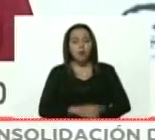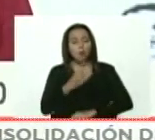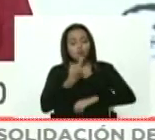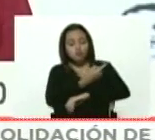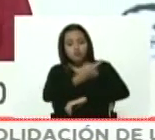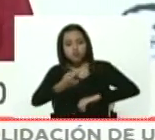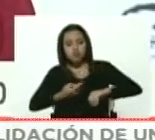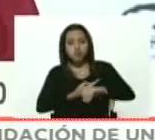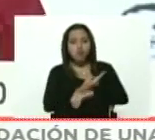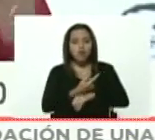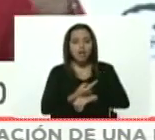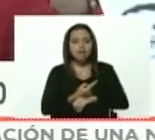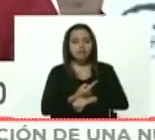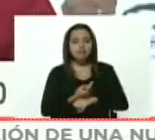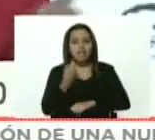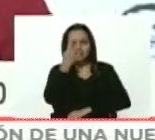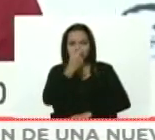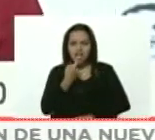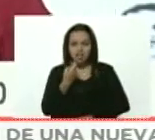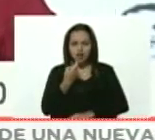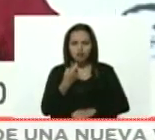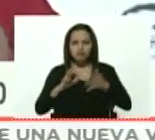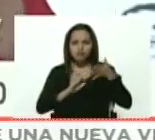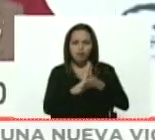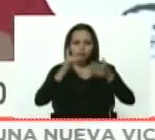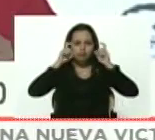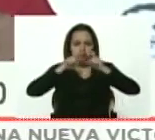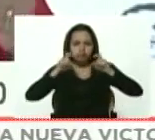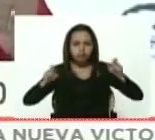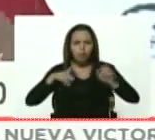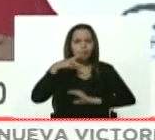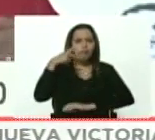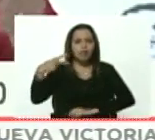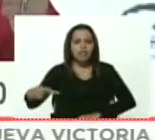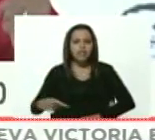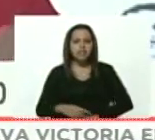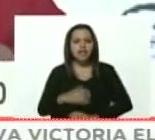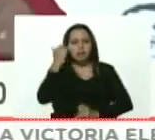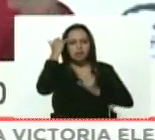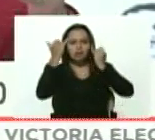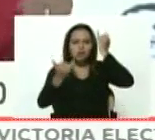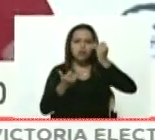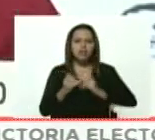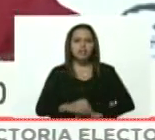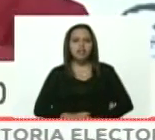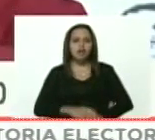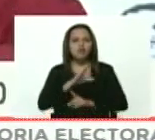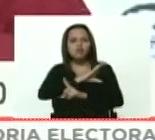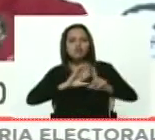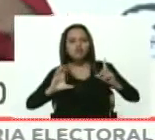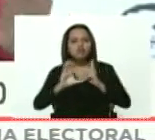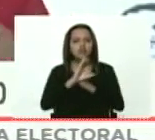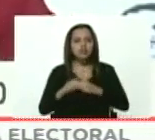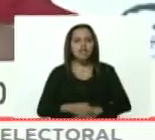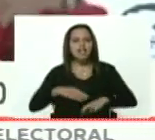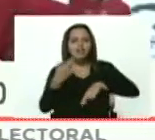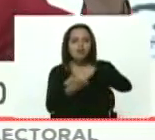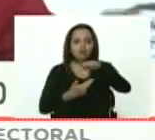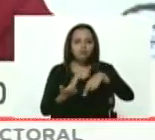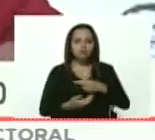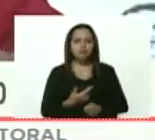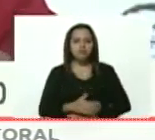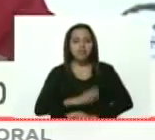dedicada seriamente a la formación política, ideológica, doctrinaria, cultural, revolucionaria